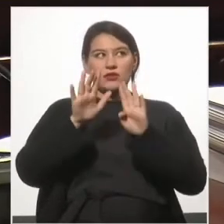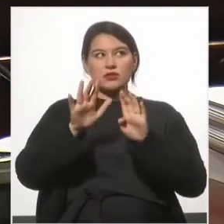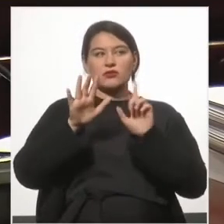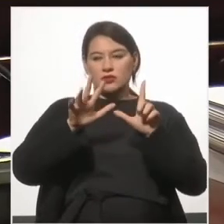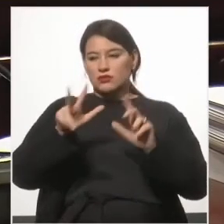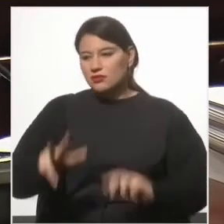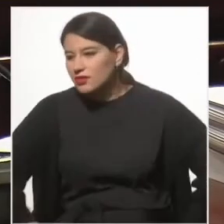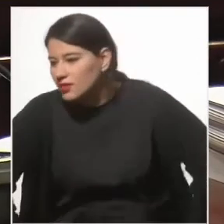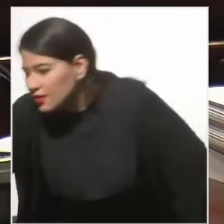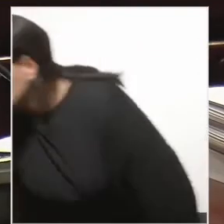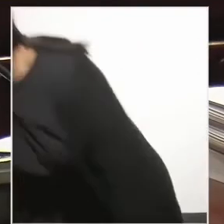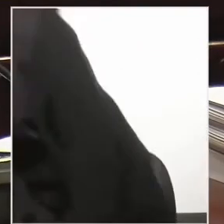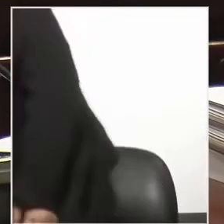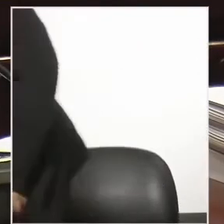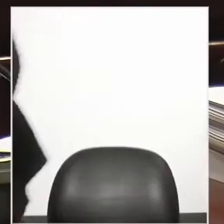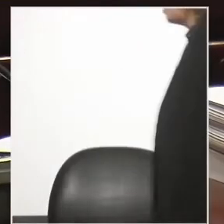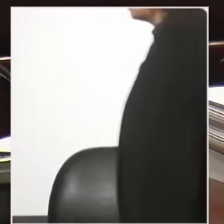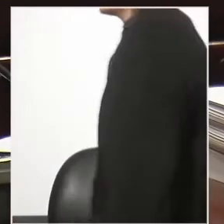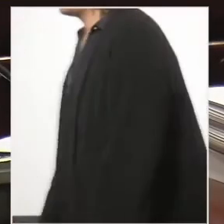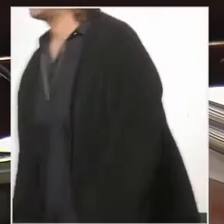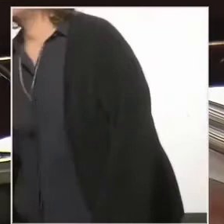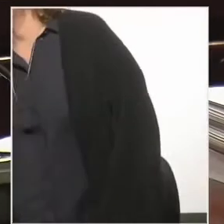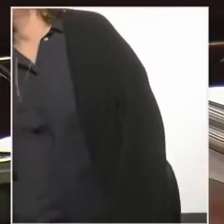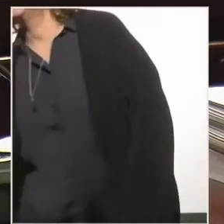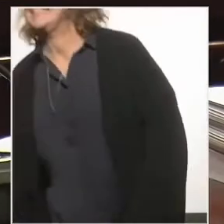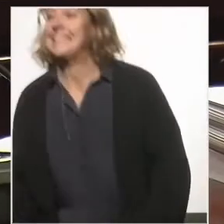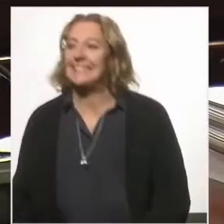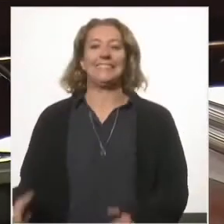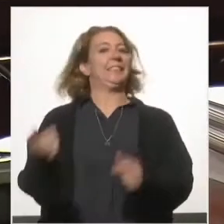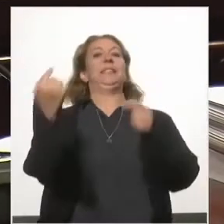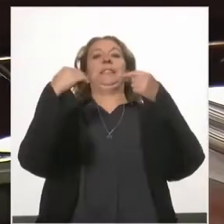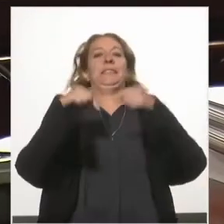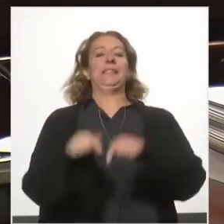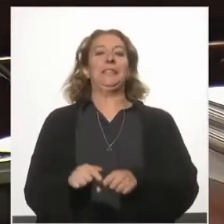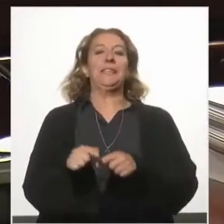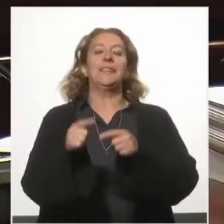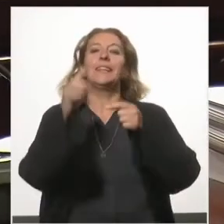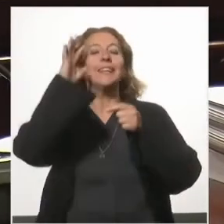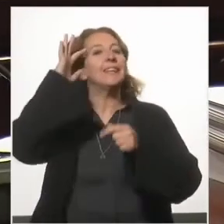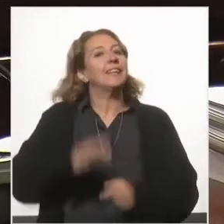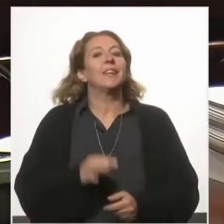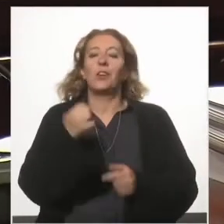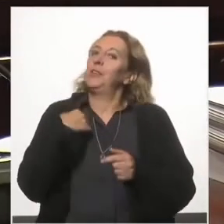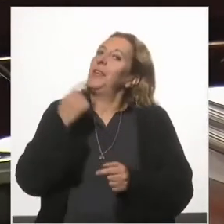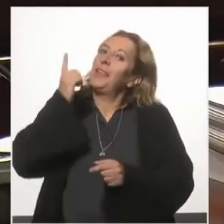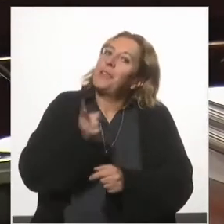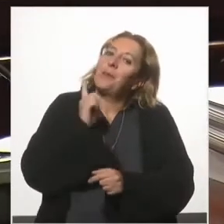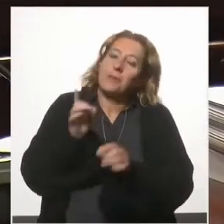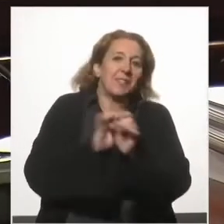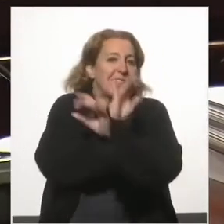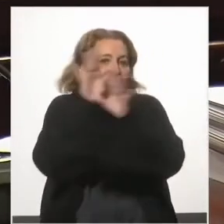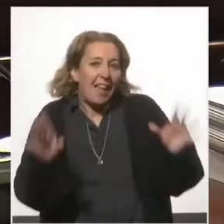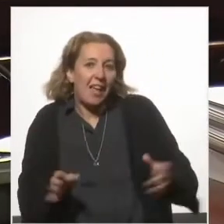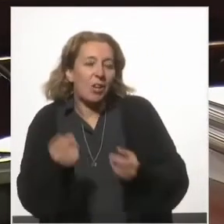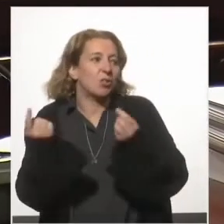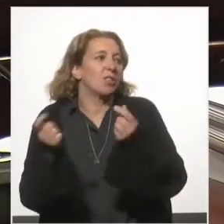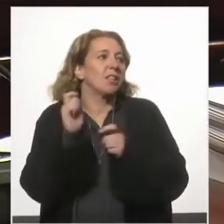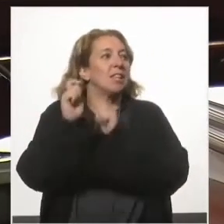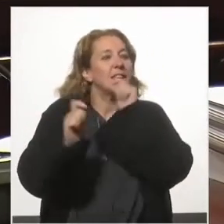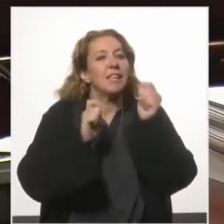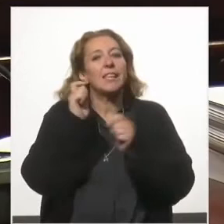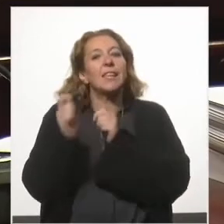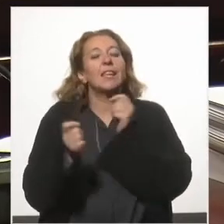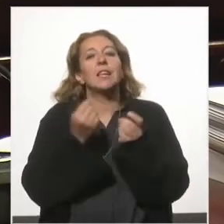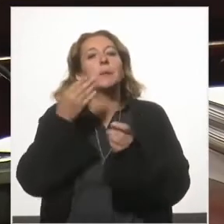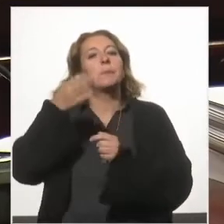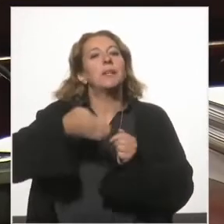de 1973. Porque, bueno, creo que tenemos que ser claros en quiénes fueron los